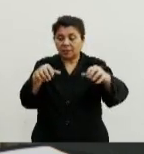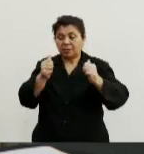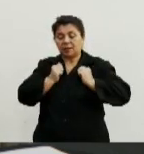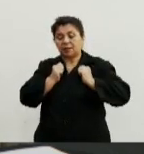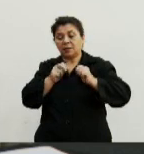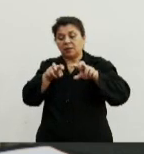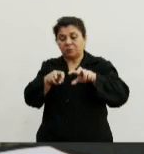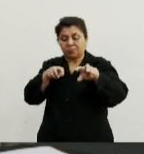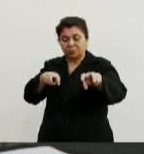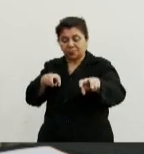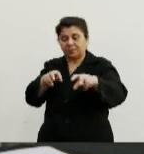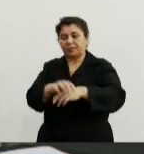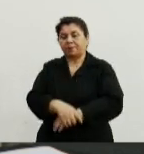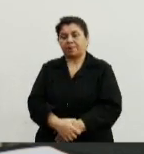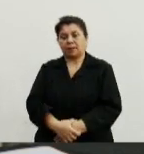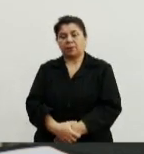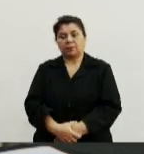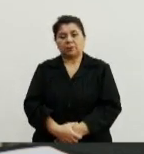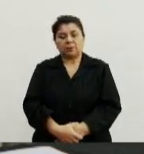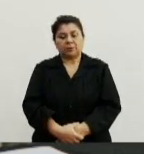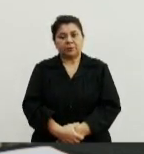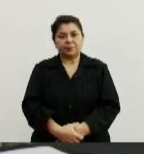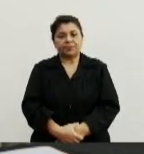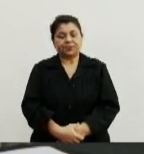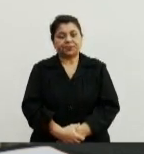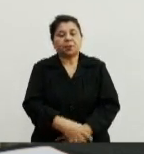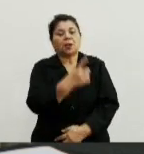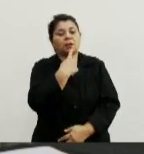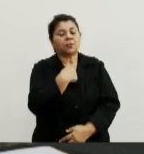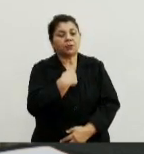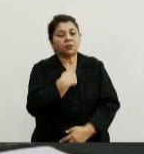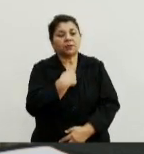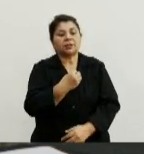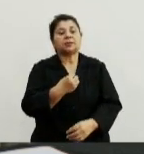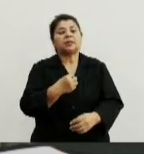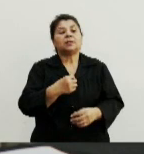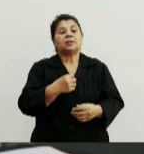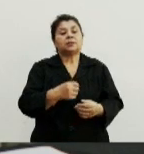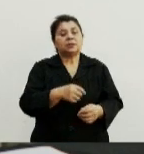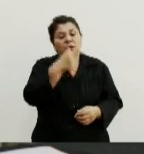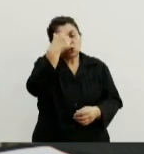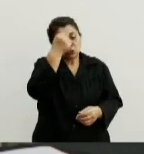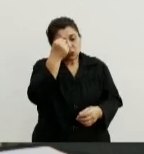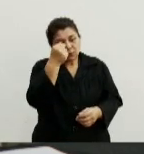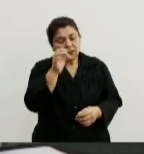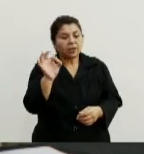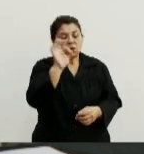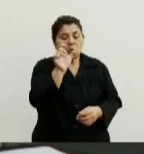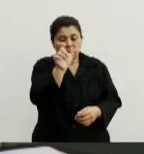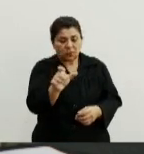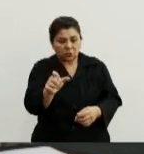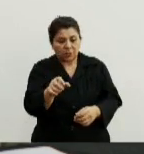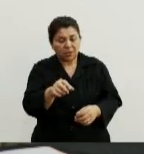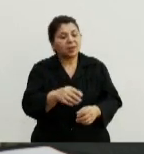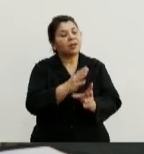se requiere nos preguntan si hay sanciones para los chóferes usuarios que viajen parados en el